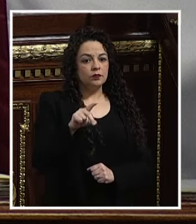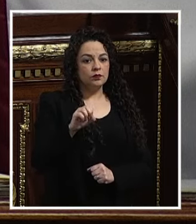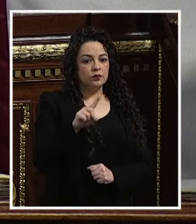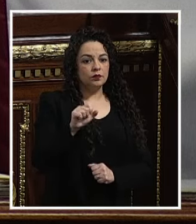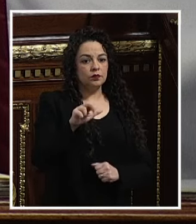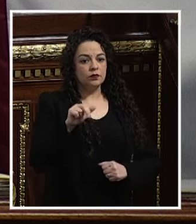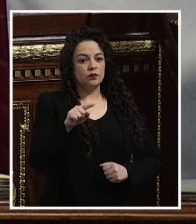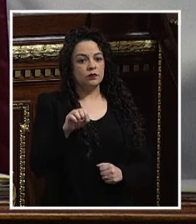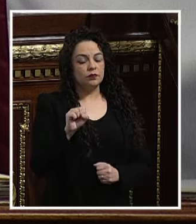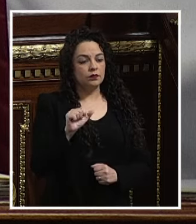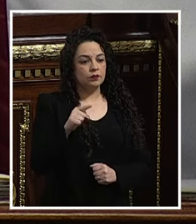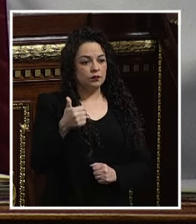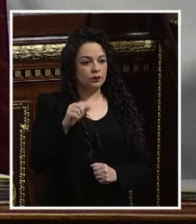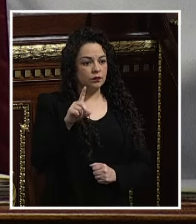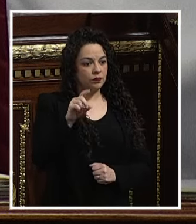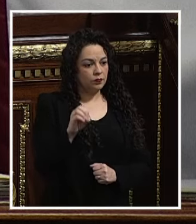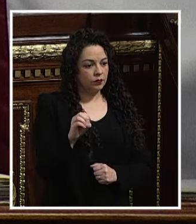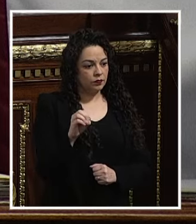Salgado.